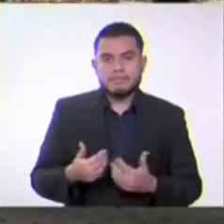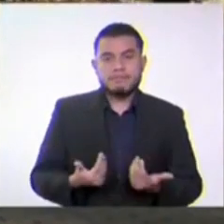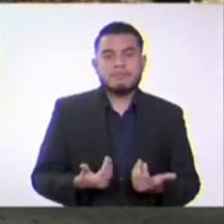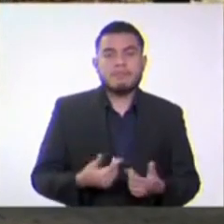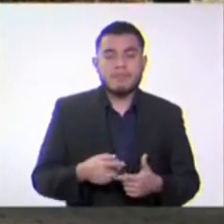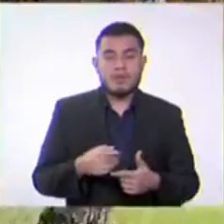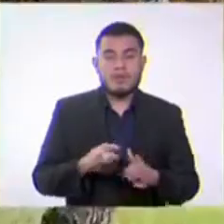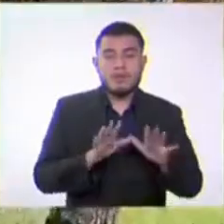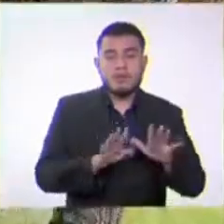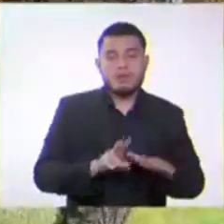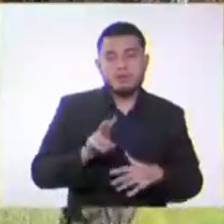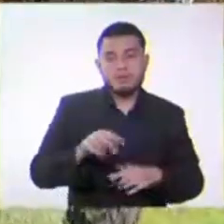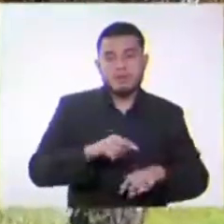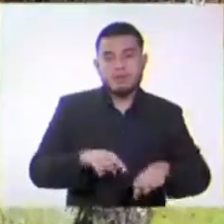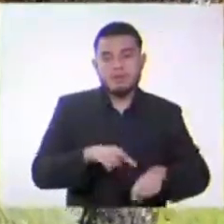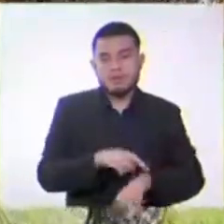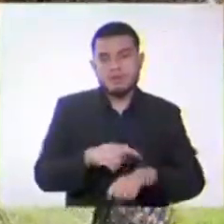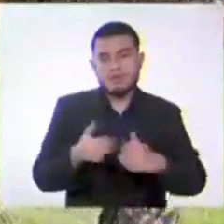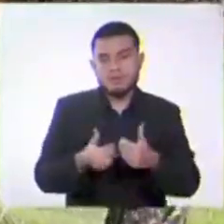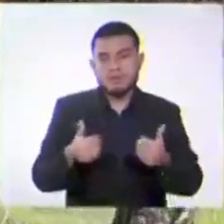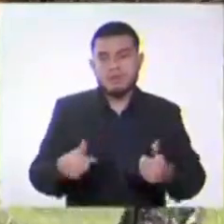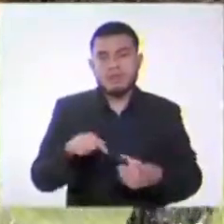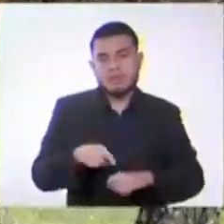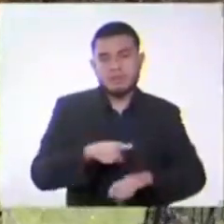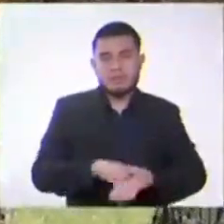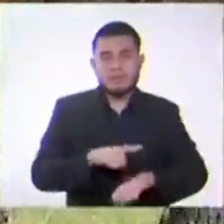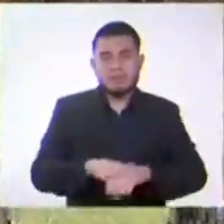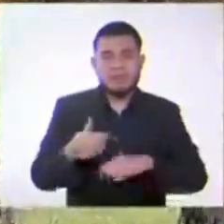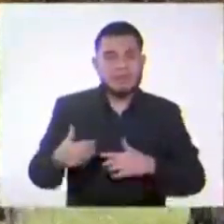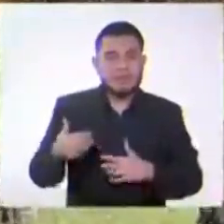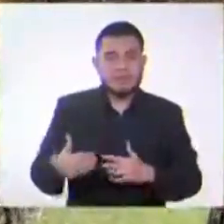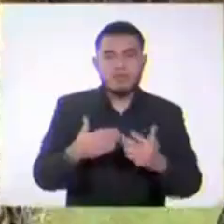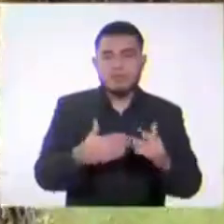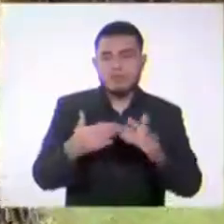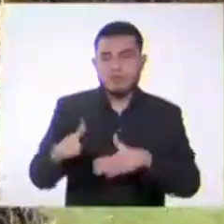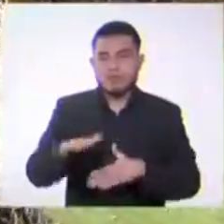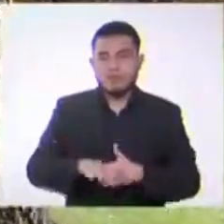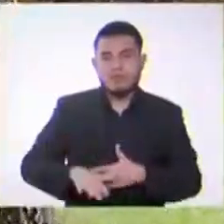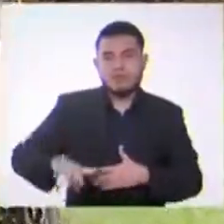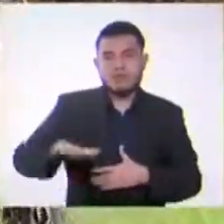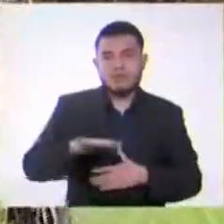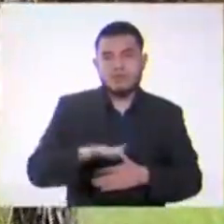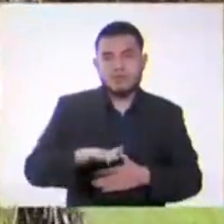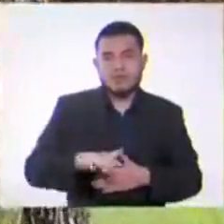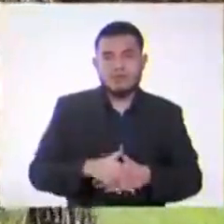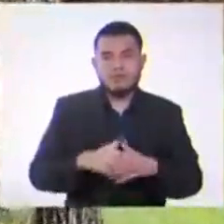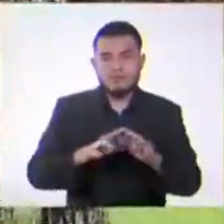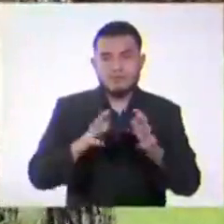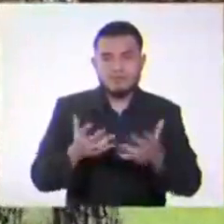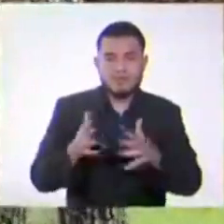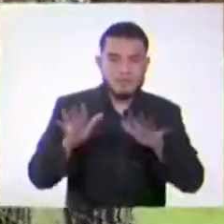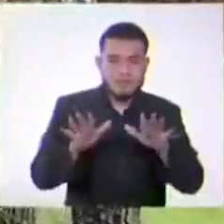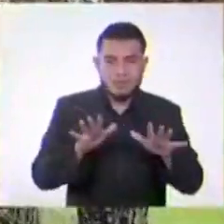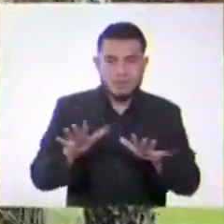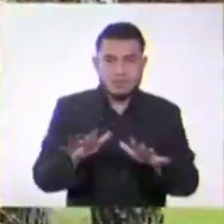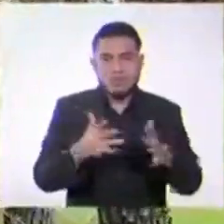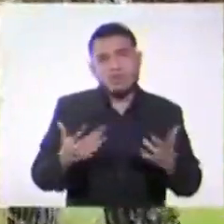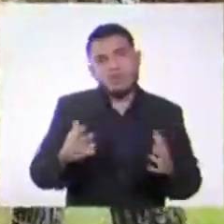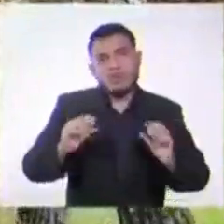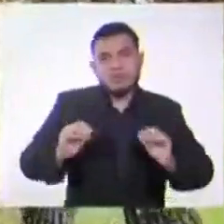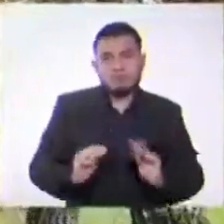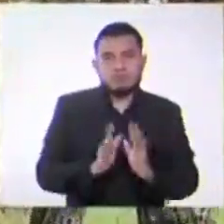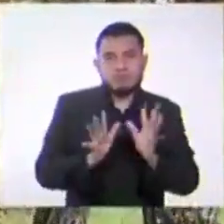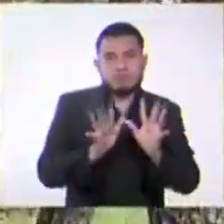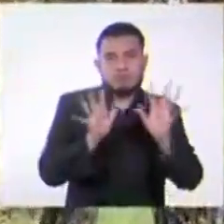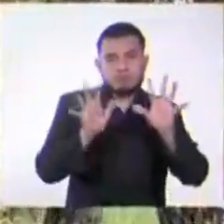horas? En este momento del año, en las diferentes regiones climáticas, empiezan a desprenderse